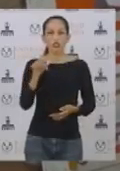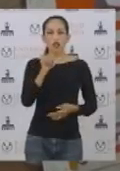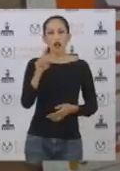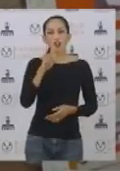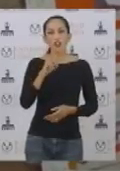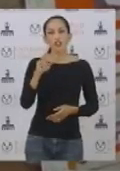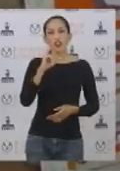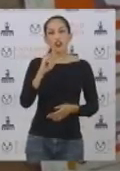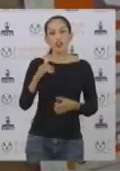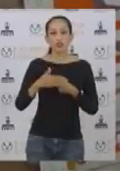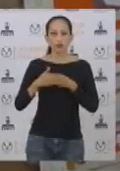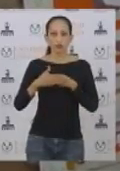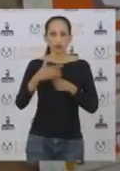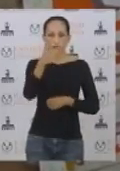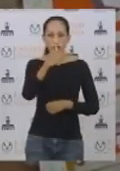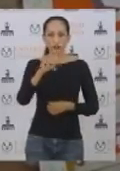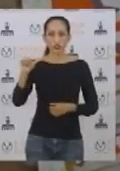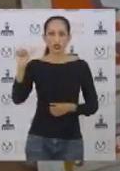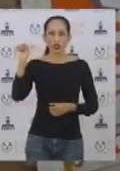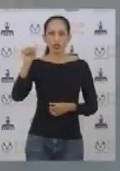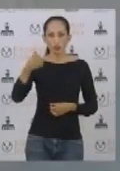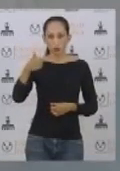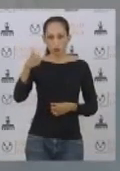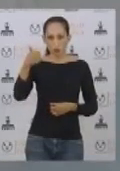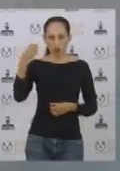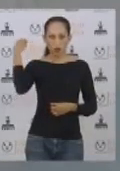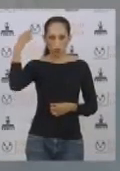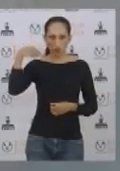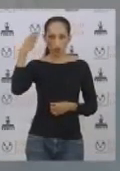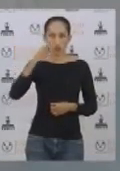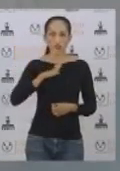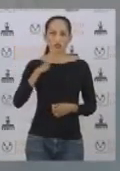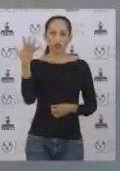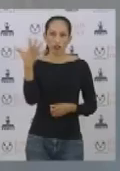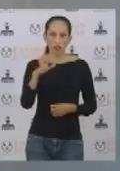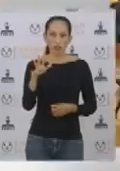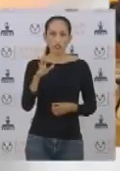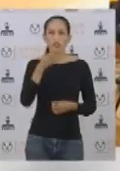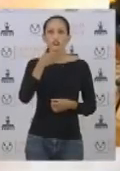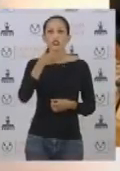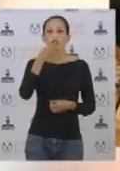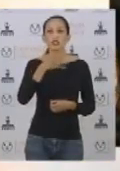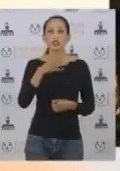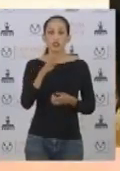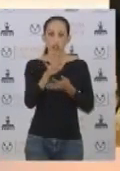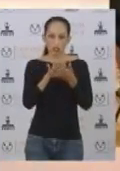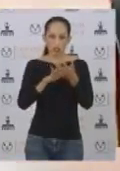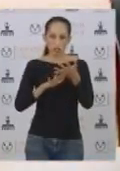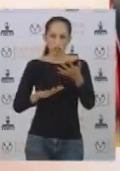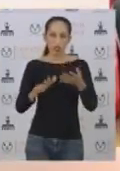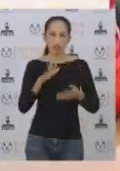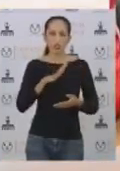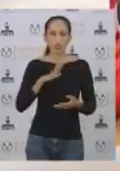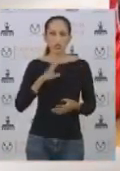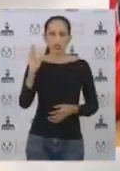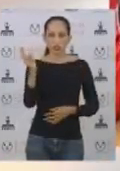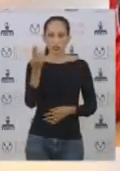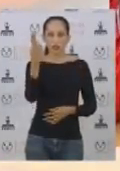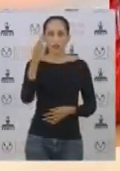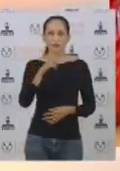para llevar a cabo del 7 al 11 de marzo el 10º Festival de la Lectura, que realiza la Dirección de Difusión Cultural de la